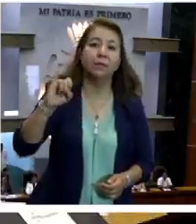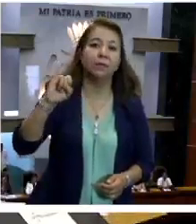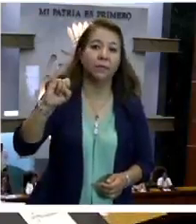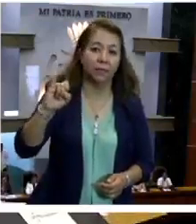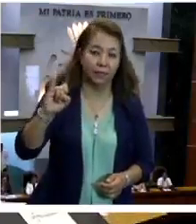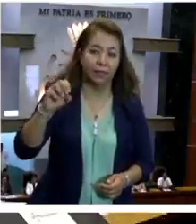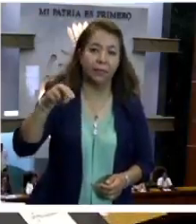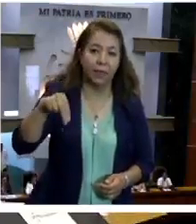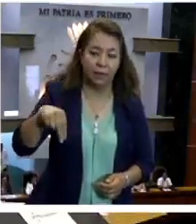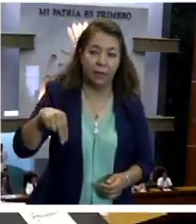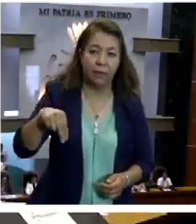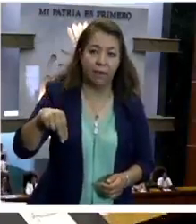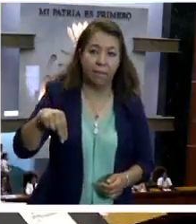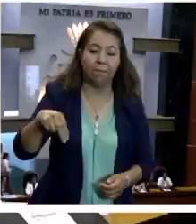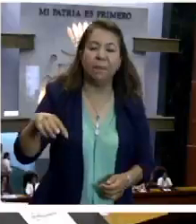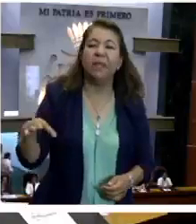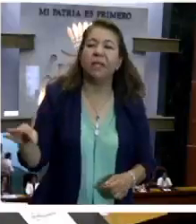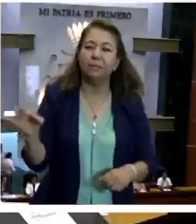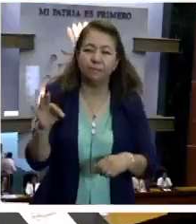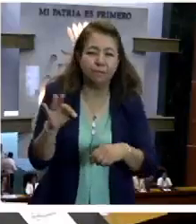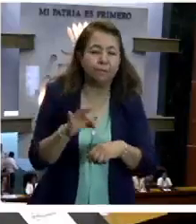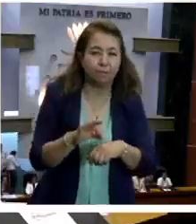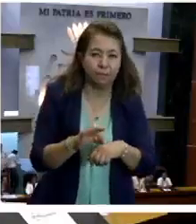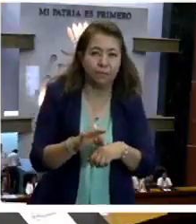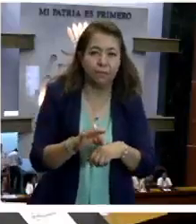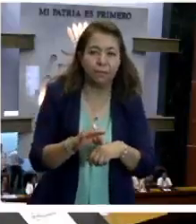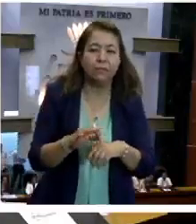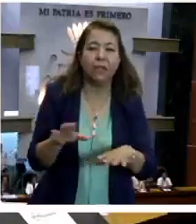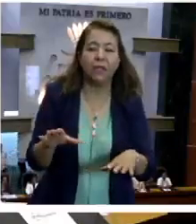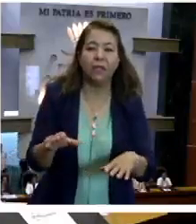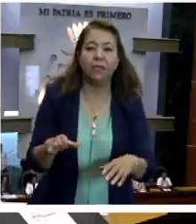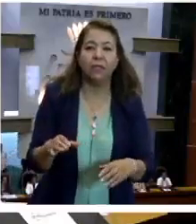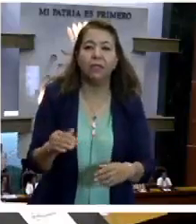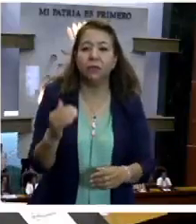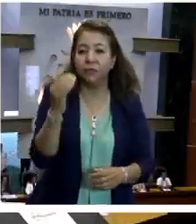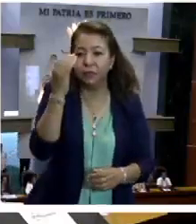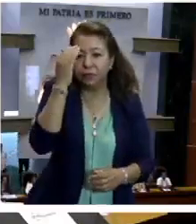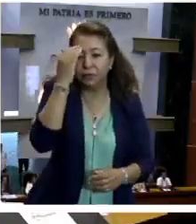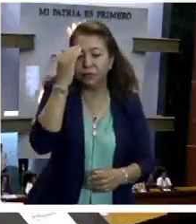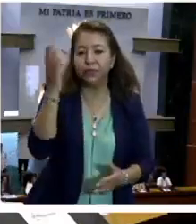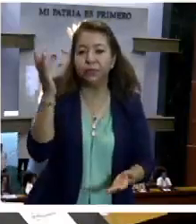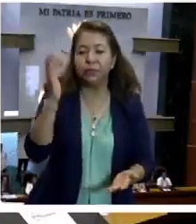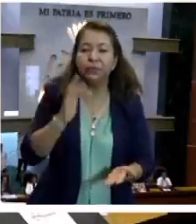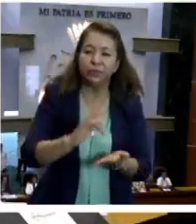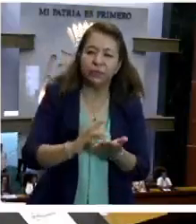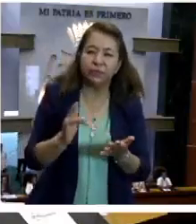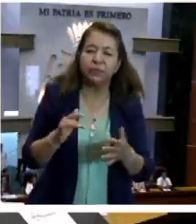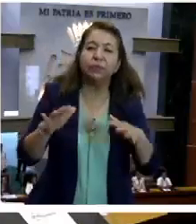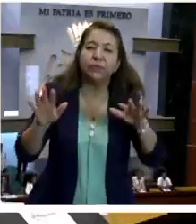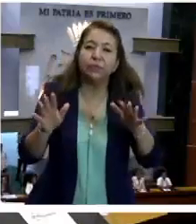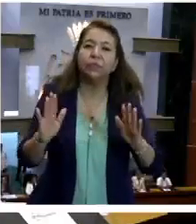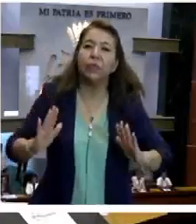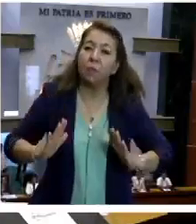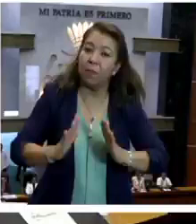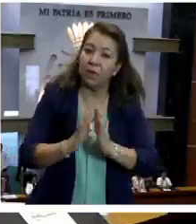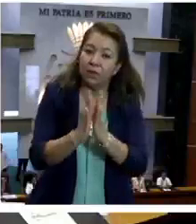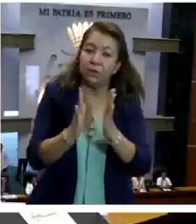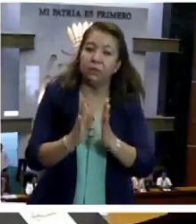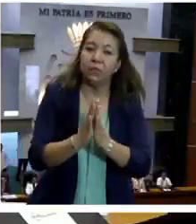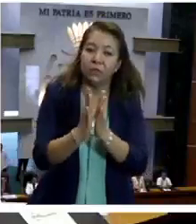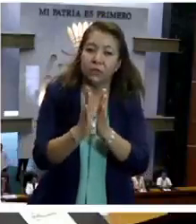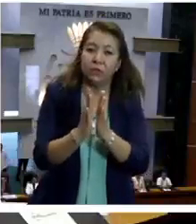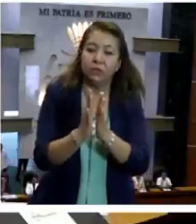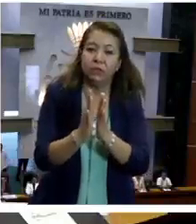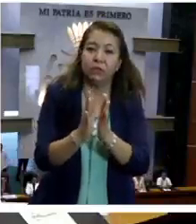aquí en Chilpancingo y reconoce su participación como integrantes de este Parlamento Infantil.